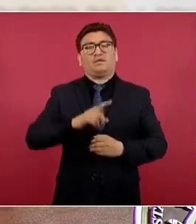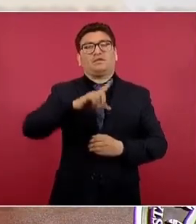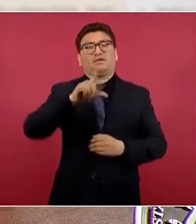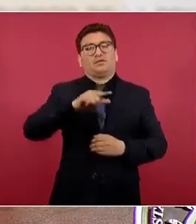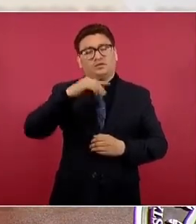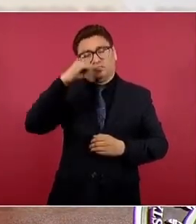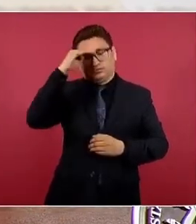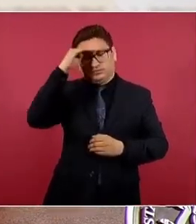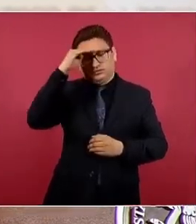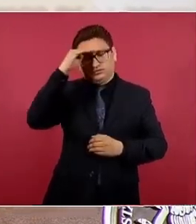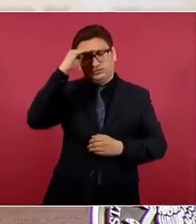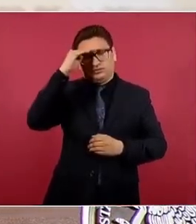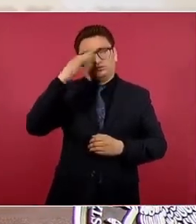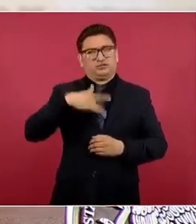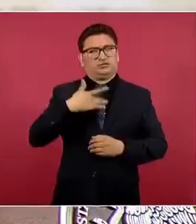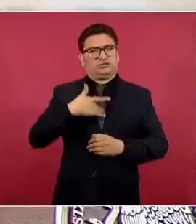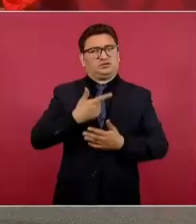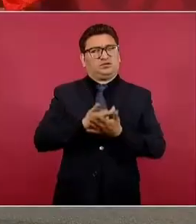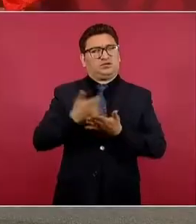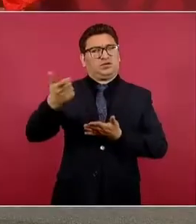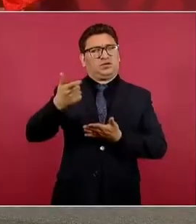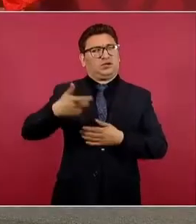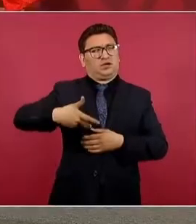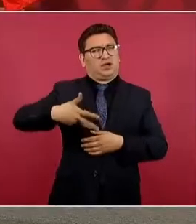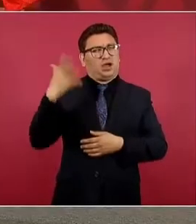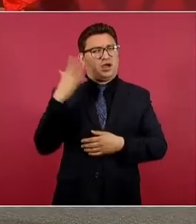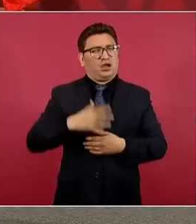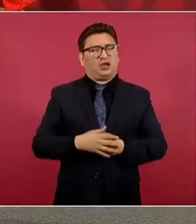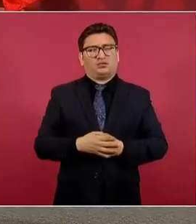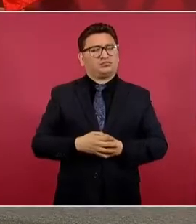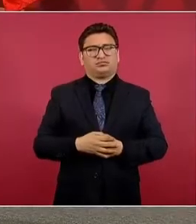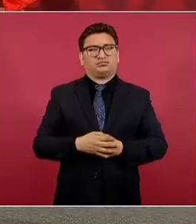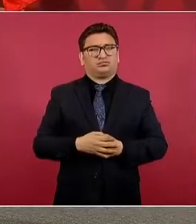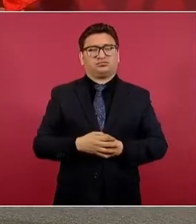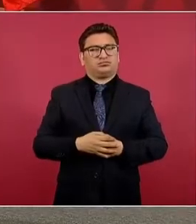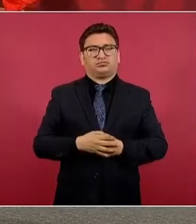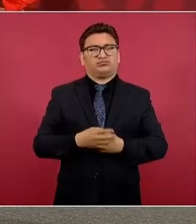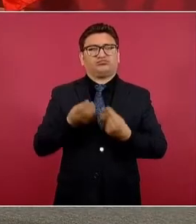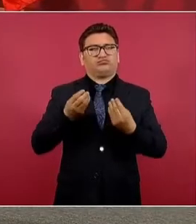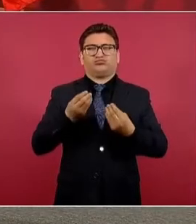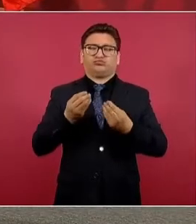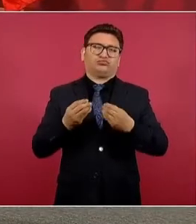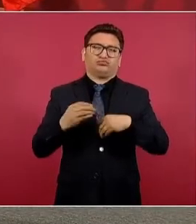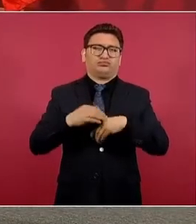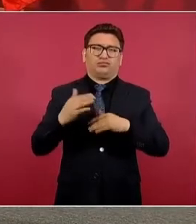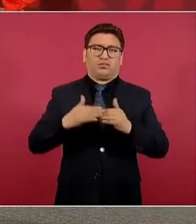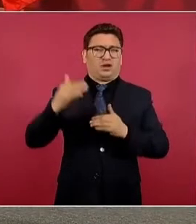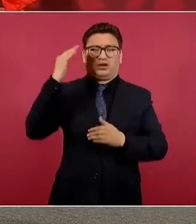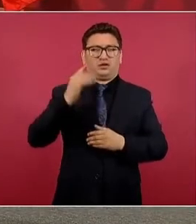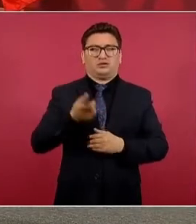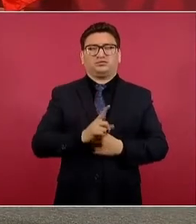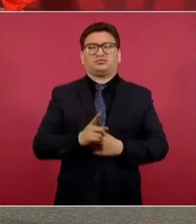que se les estaba pagando más de lo debido.